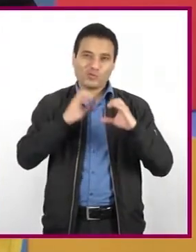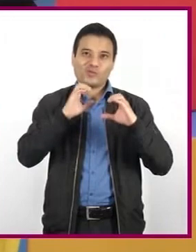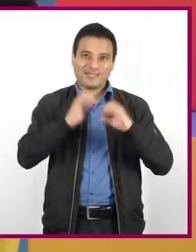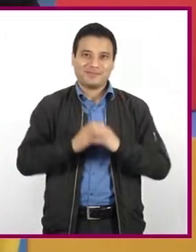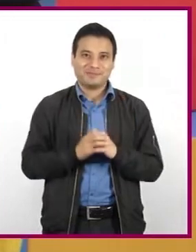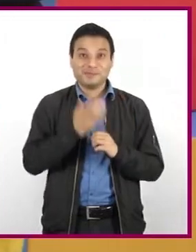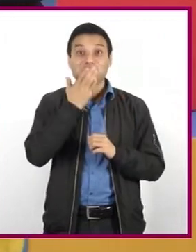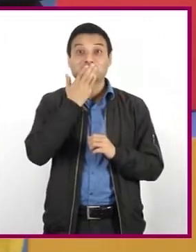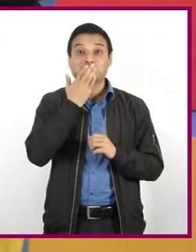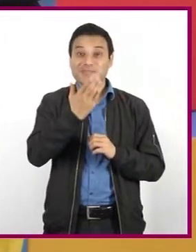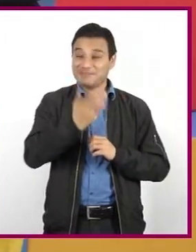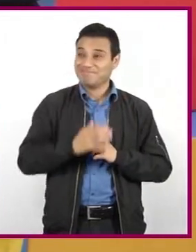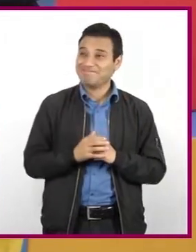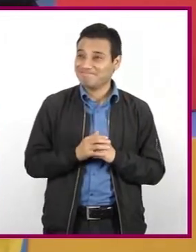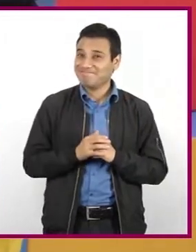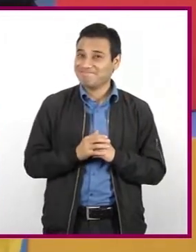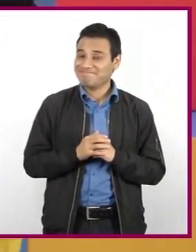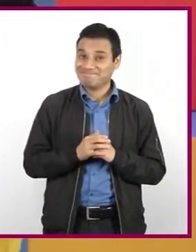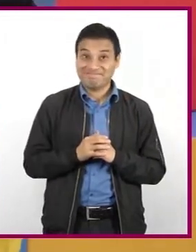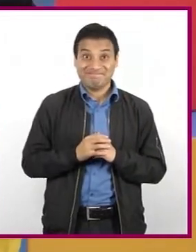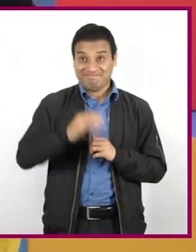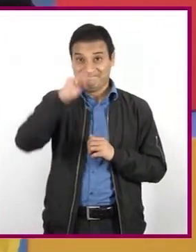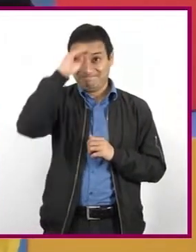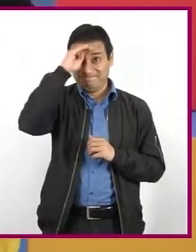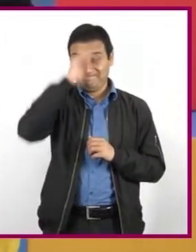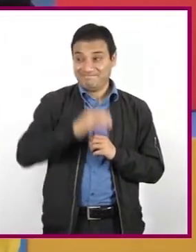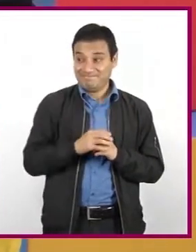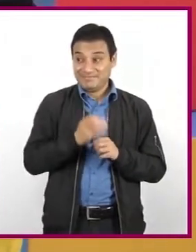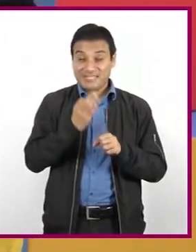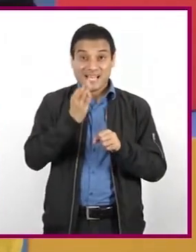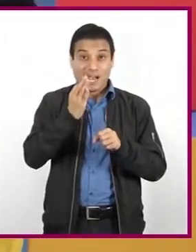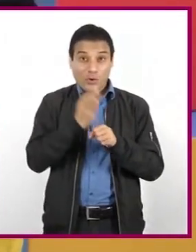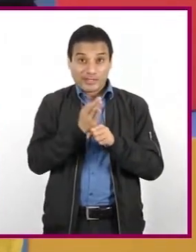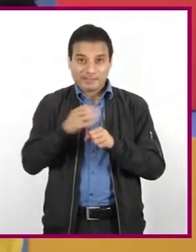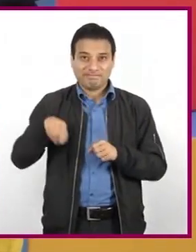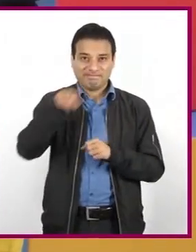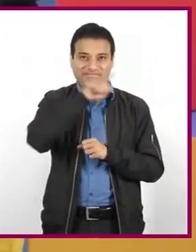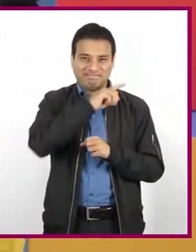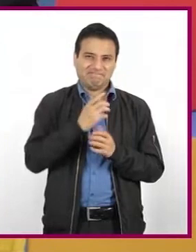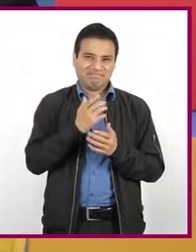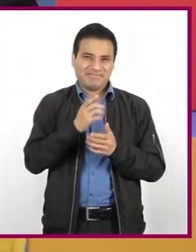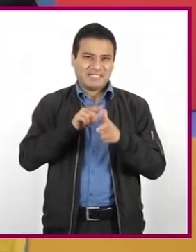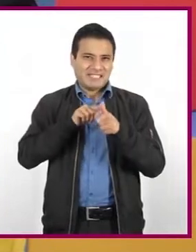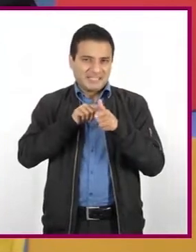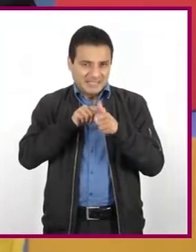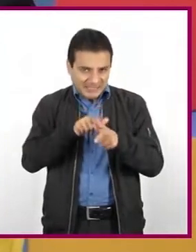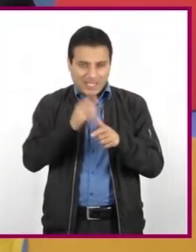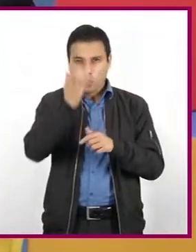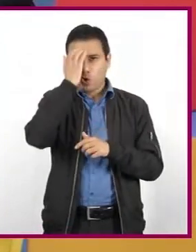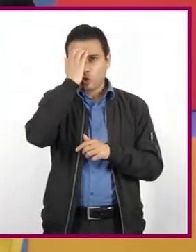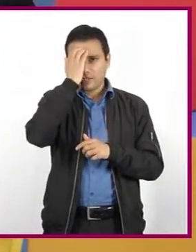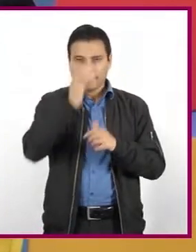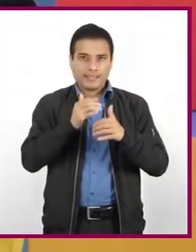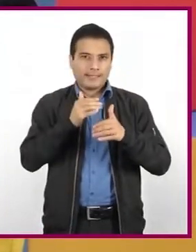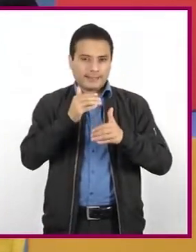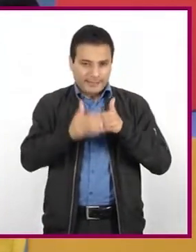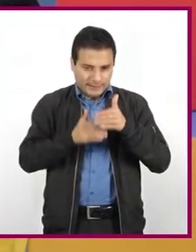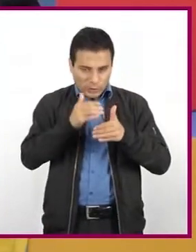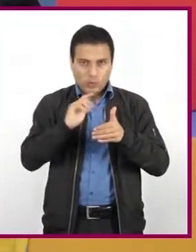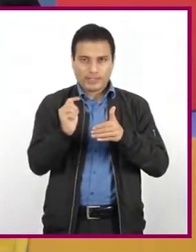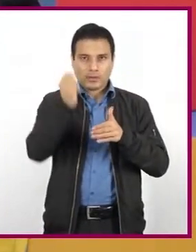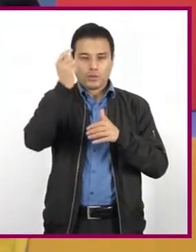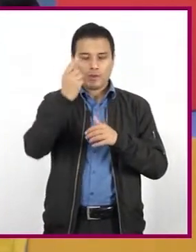Muy bien, maestra. Me parece que hoy vamos a continuar analizando algunos desarrollos tecnológicos que se aplican en el